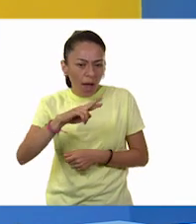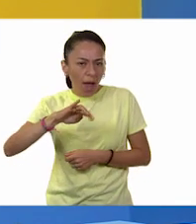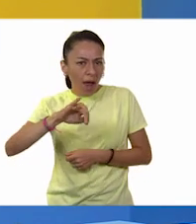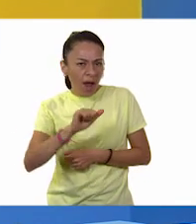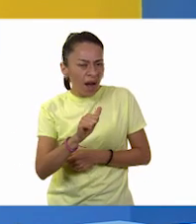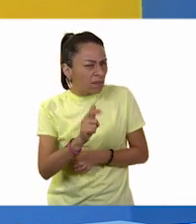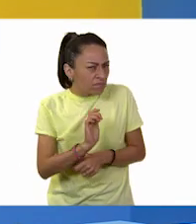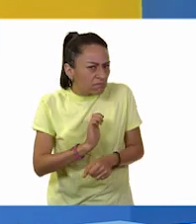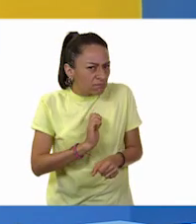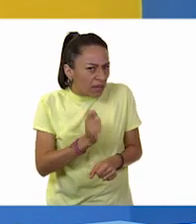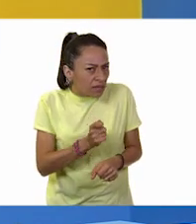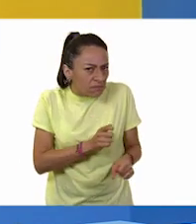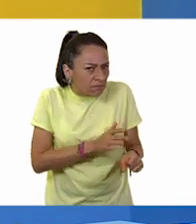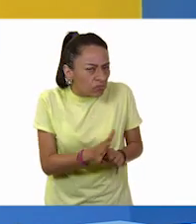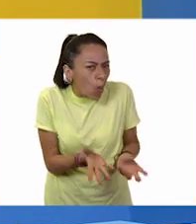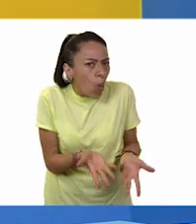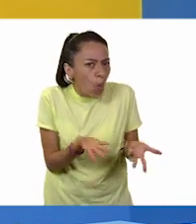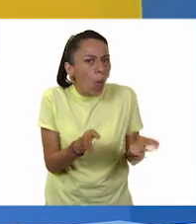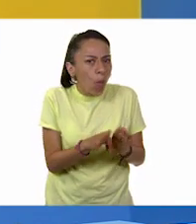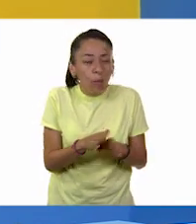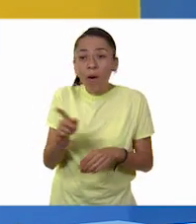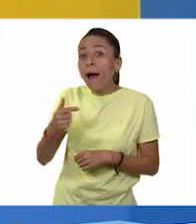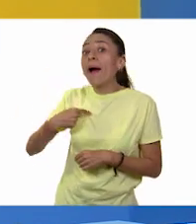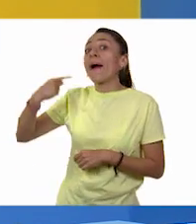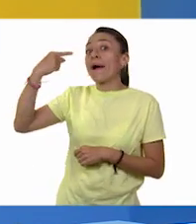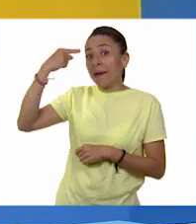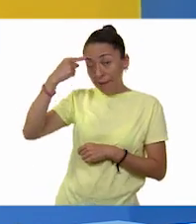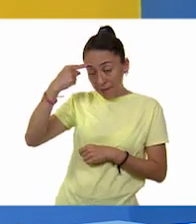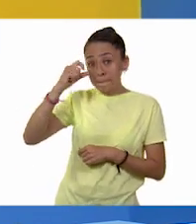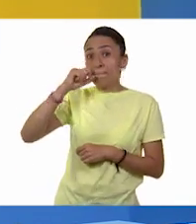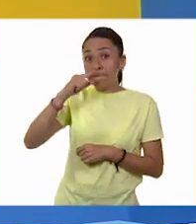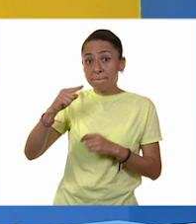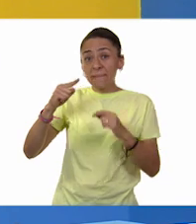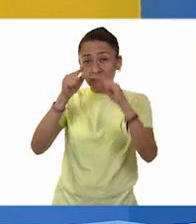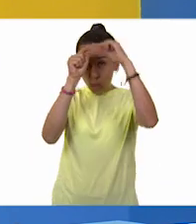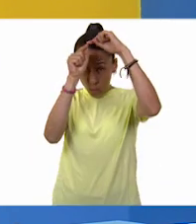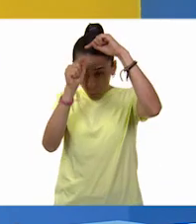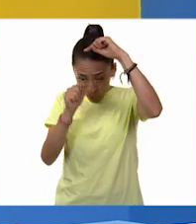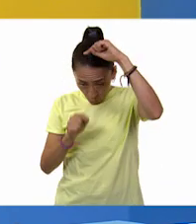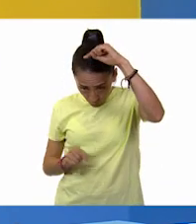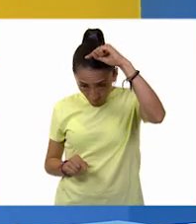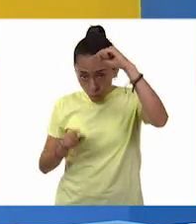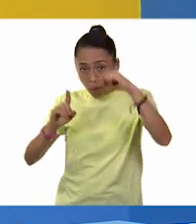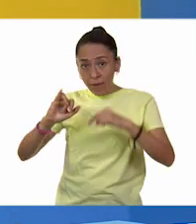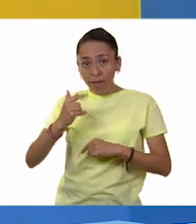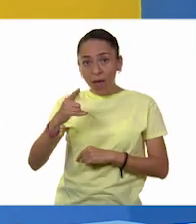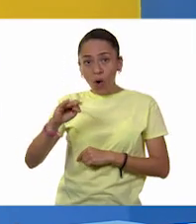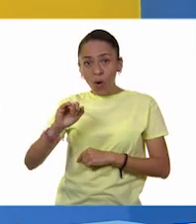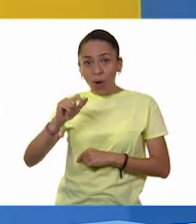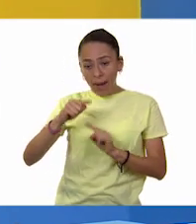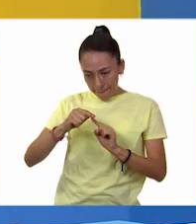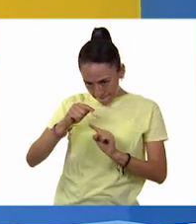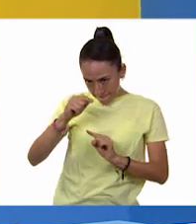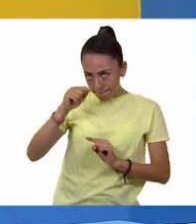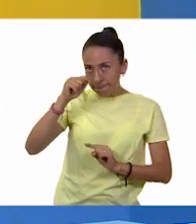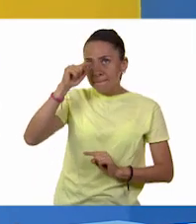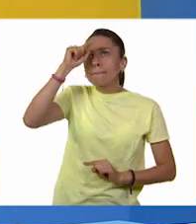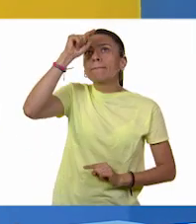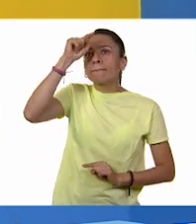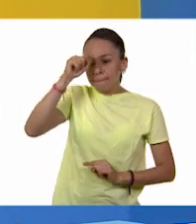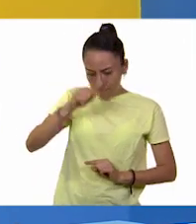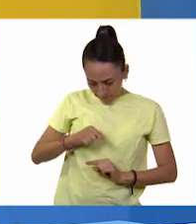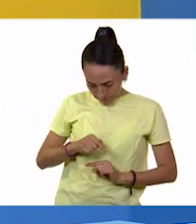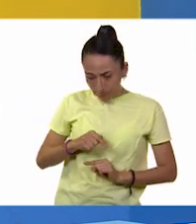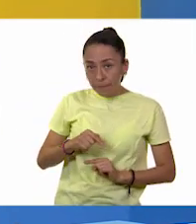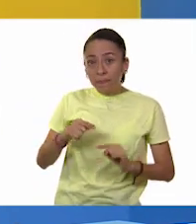calcula multiplicando la longitud de la diagonal mayor por la longitud, de la diagonal menor.